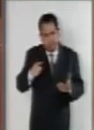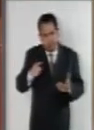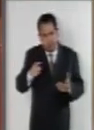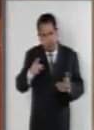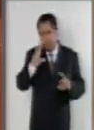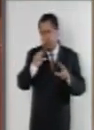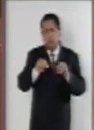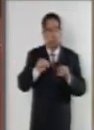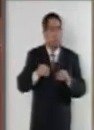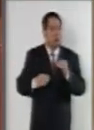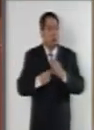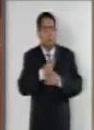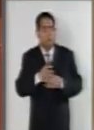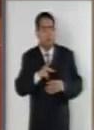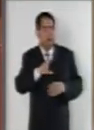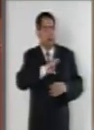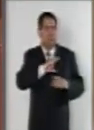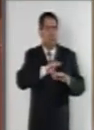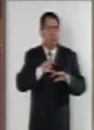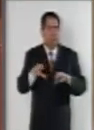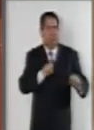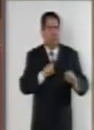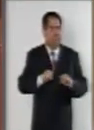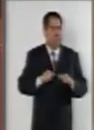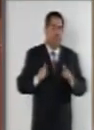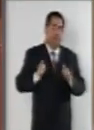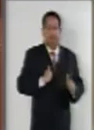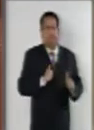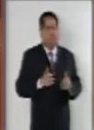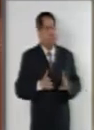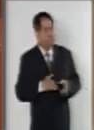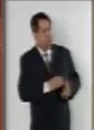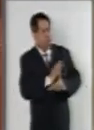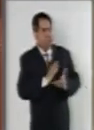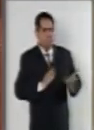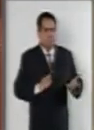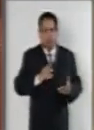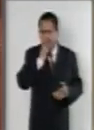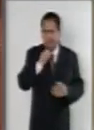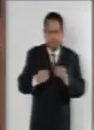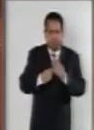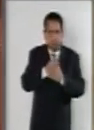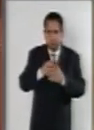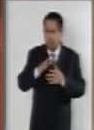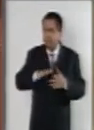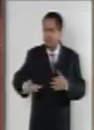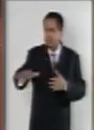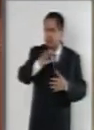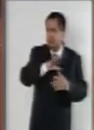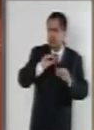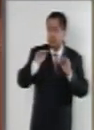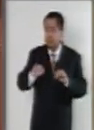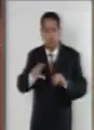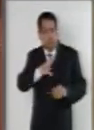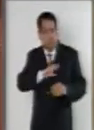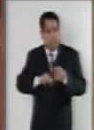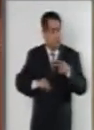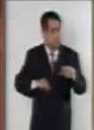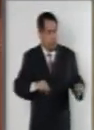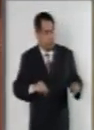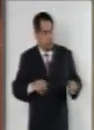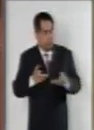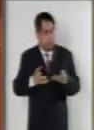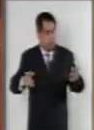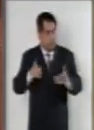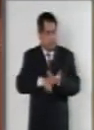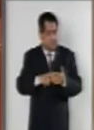se den nuevas privatizaciones y ahora también la nueva infraestructura pública y dentro del